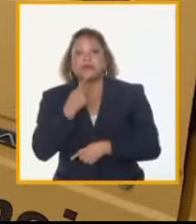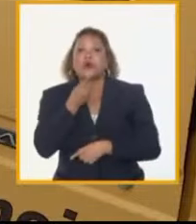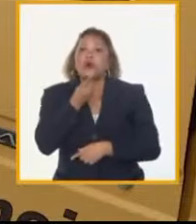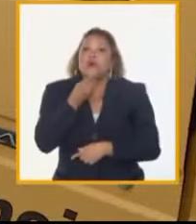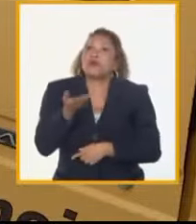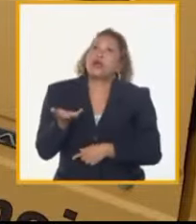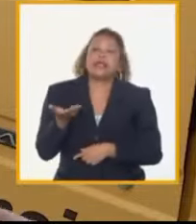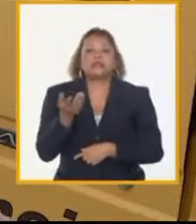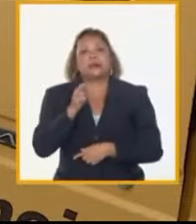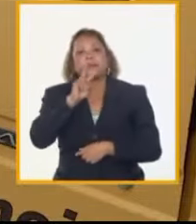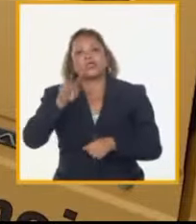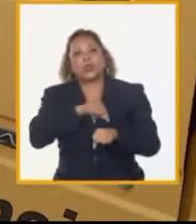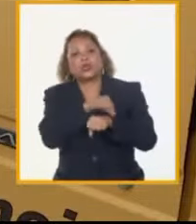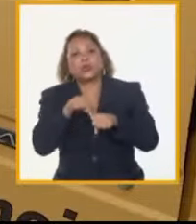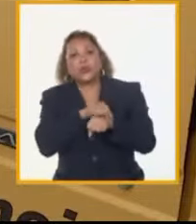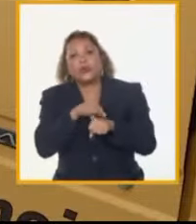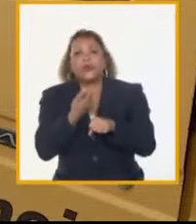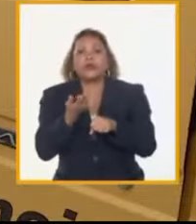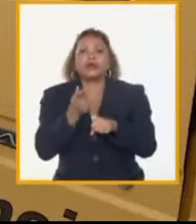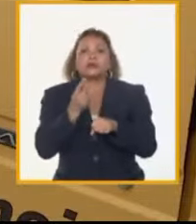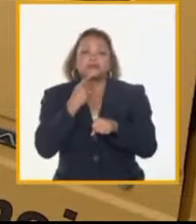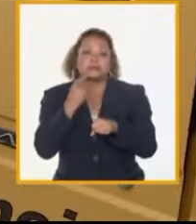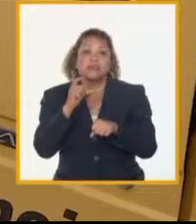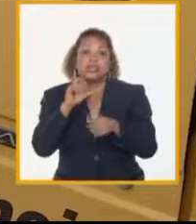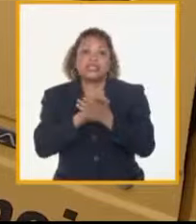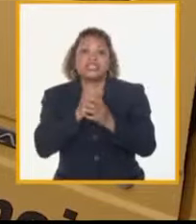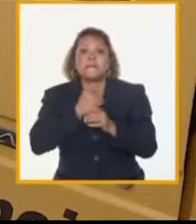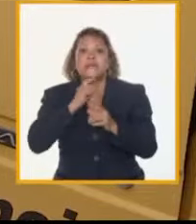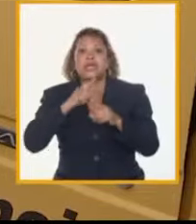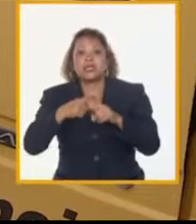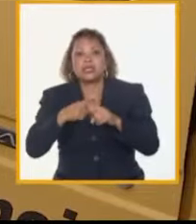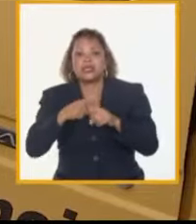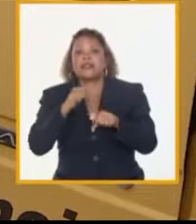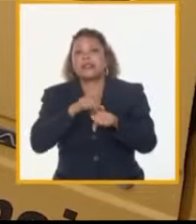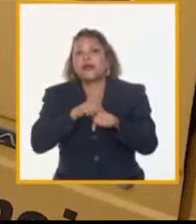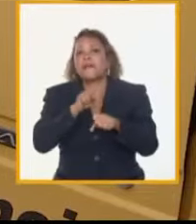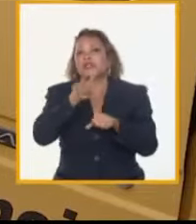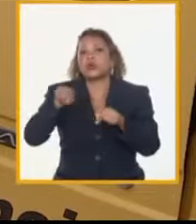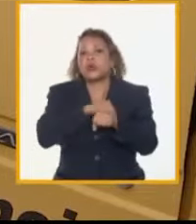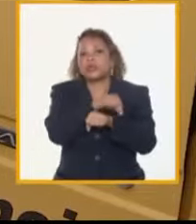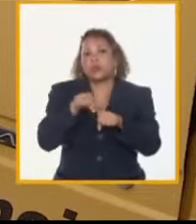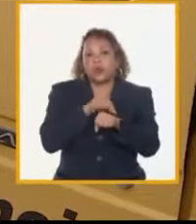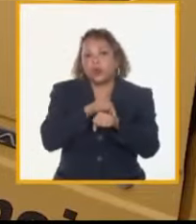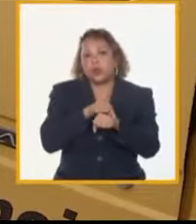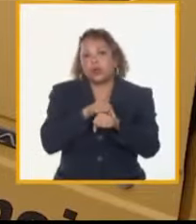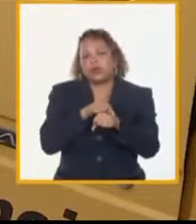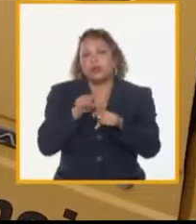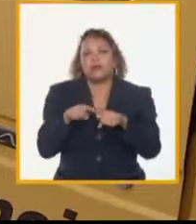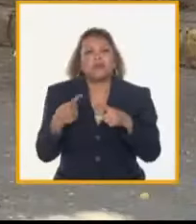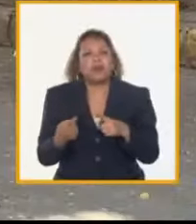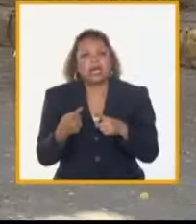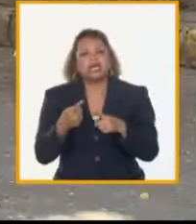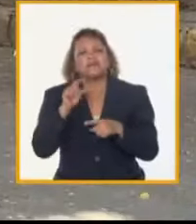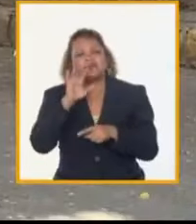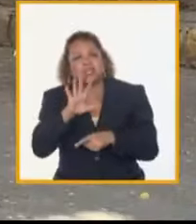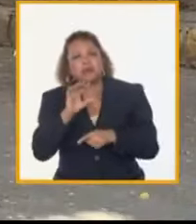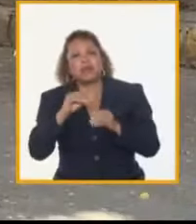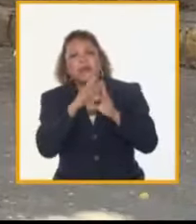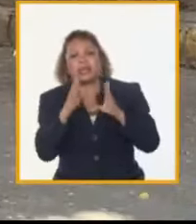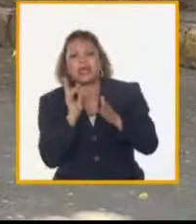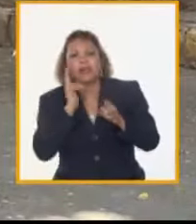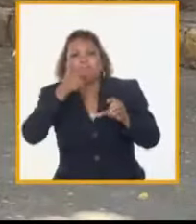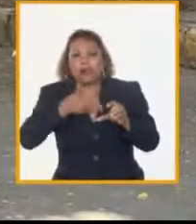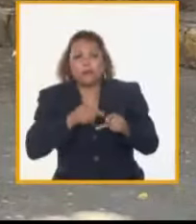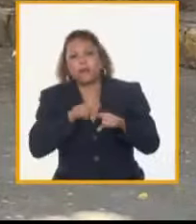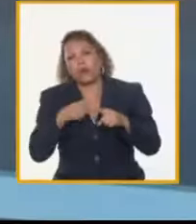eso 24 horas, porque si me trabaja 24 horas. Y esto no hubiese pasado hoy, un ejemplo. Es